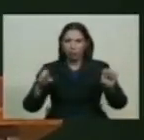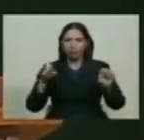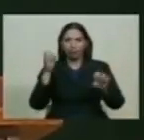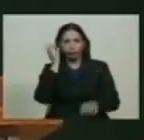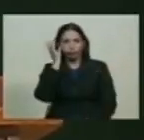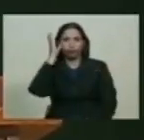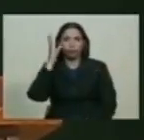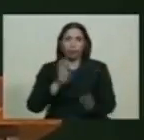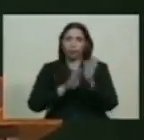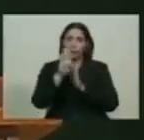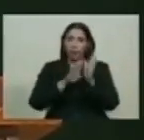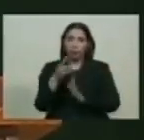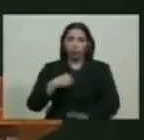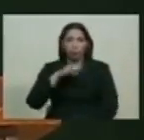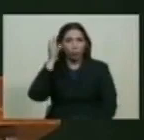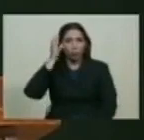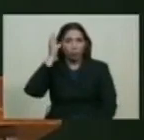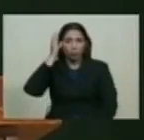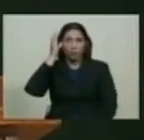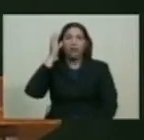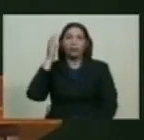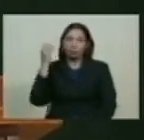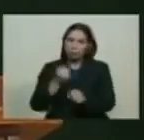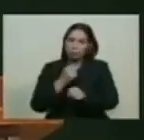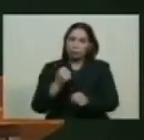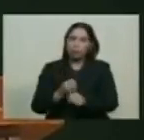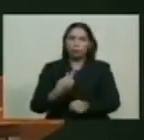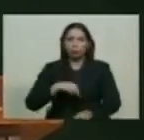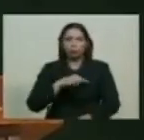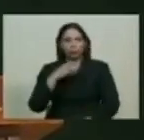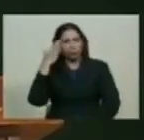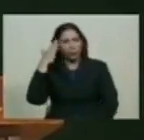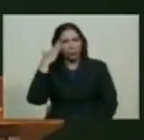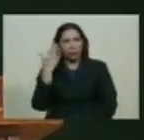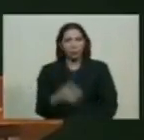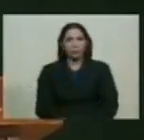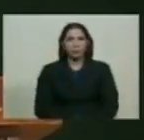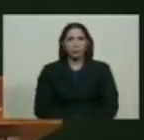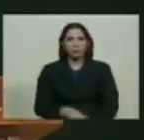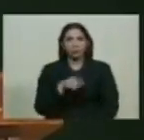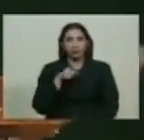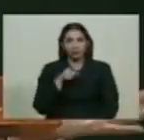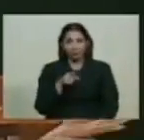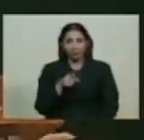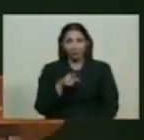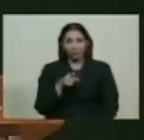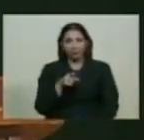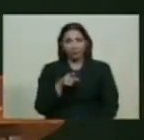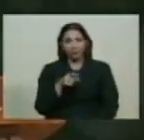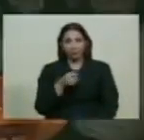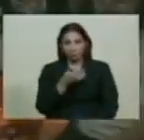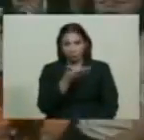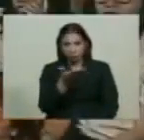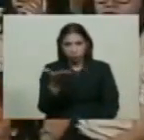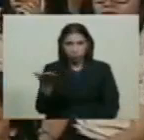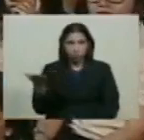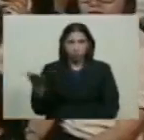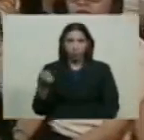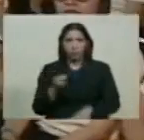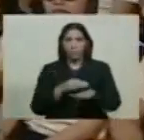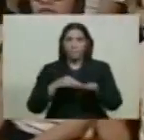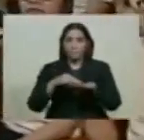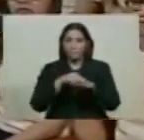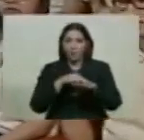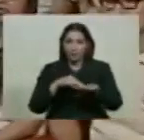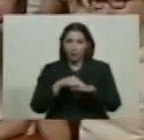desarrollo de nuestros conocimientos, habilidades y destrezas. Propongo además a las autoridades del Ministerio del Poder